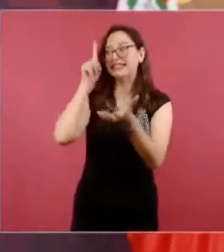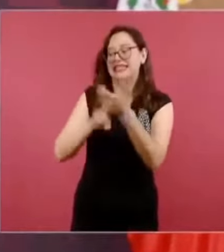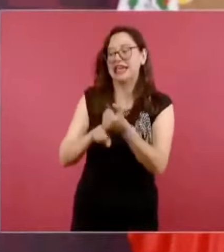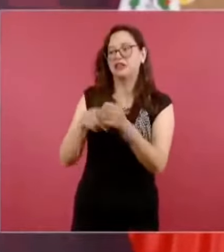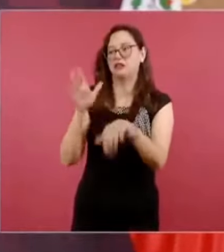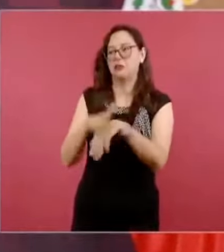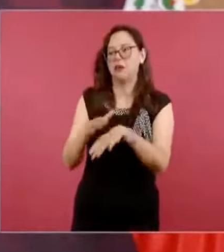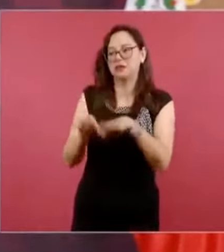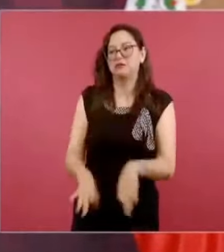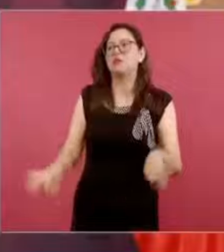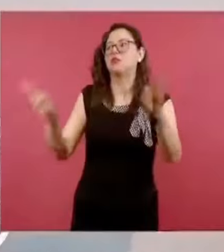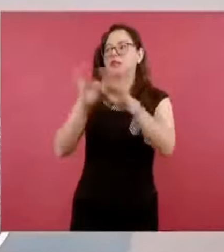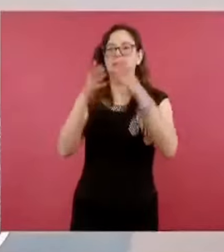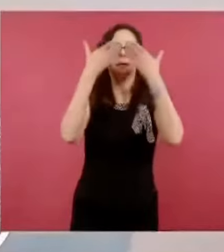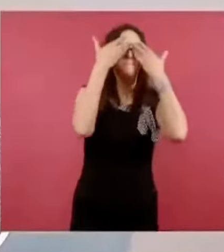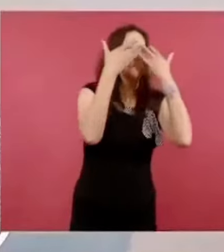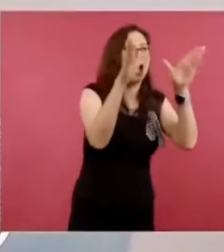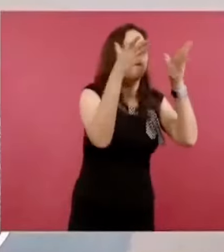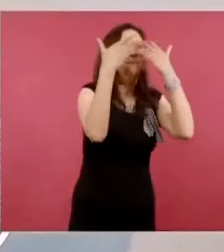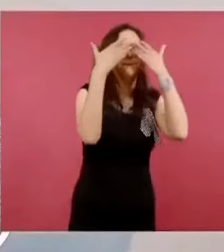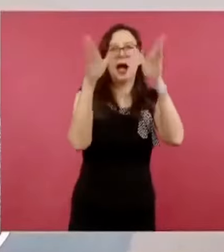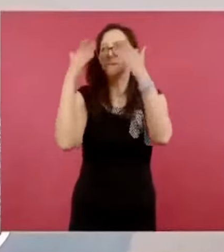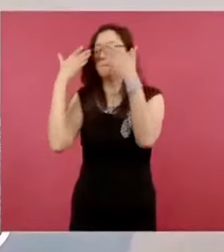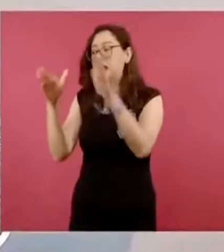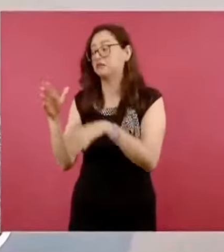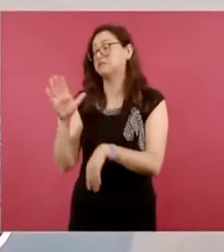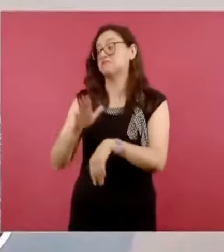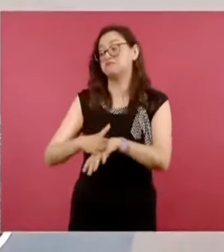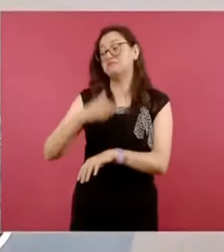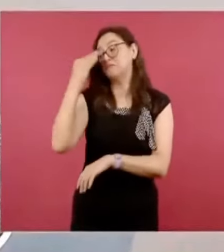eso fue lo que con el tiempo